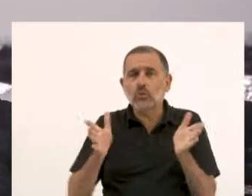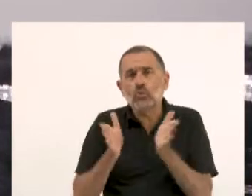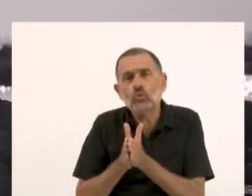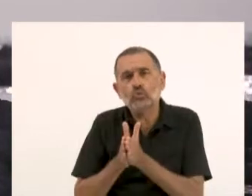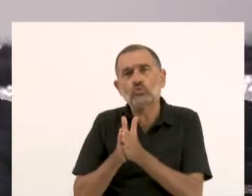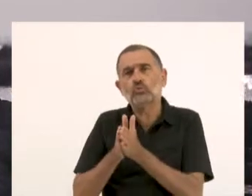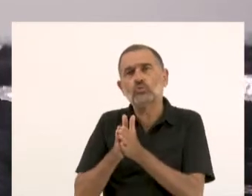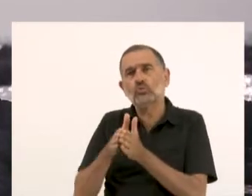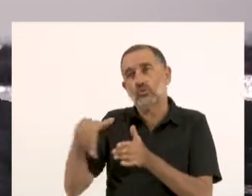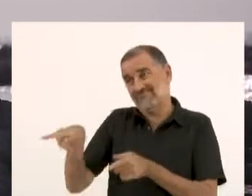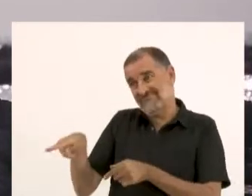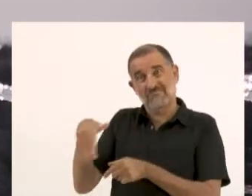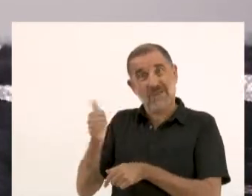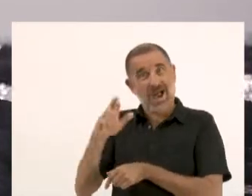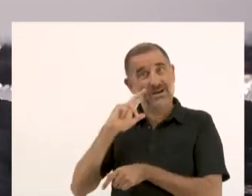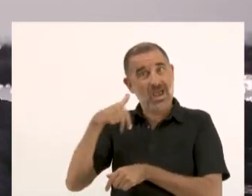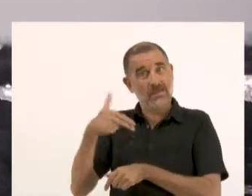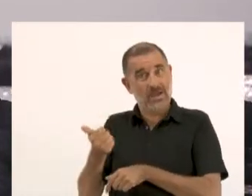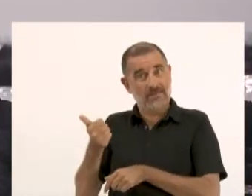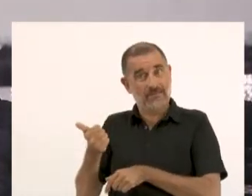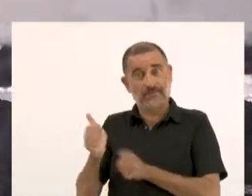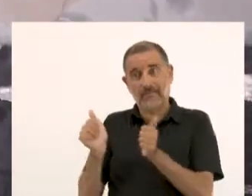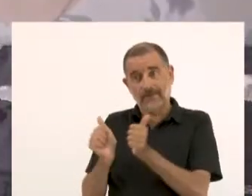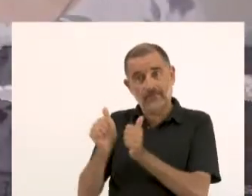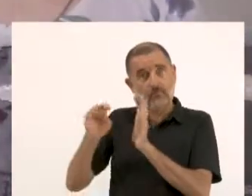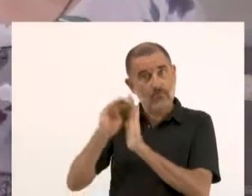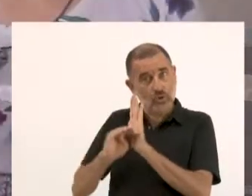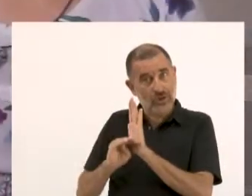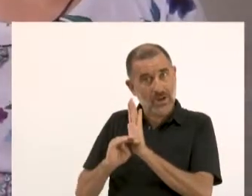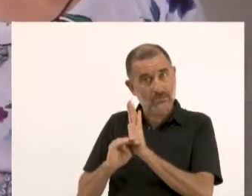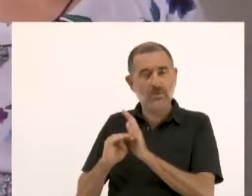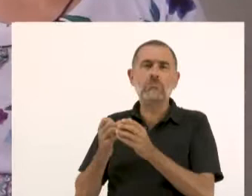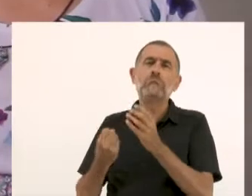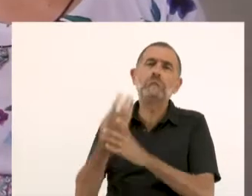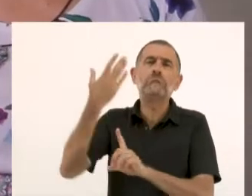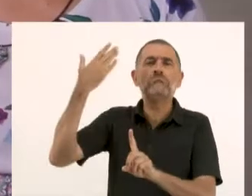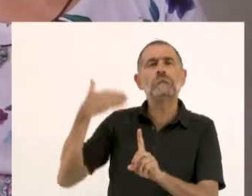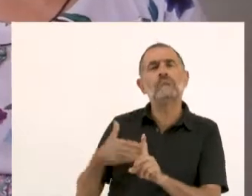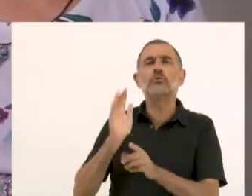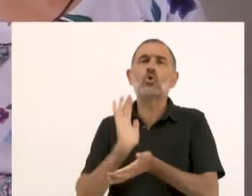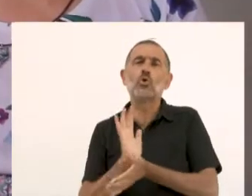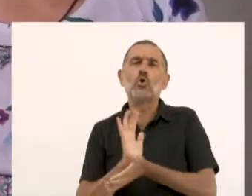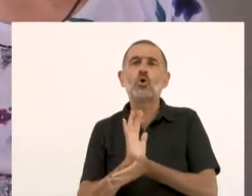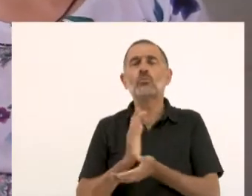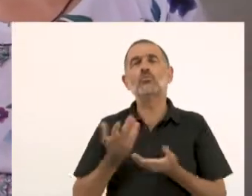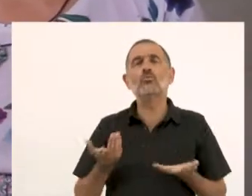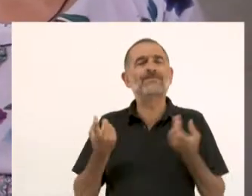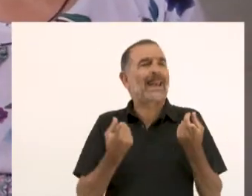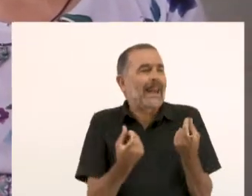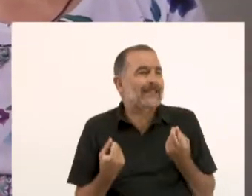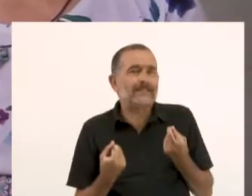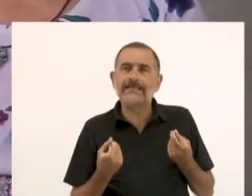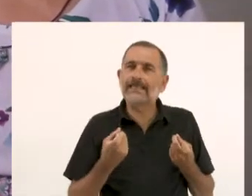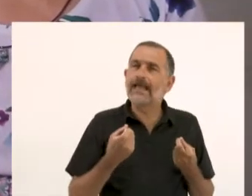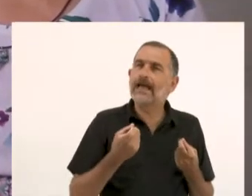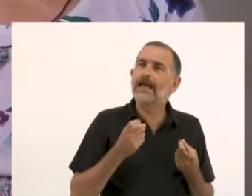Este programa es un espacio que surgió por demandas que fue recibiendo el Museo de Antropología en su reapertura en el